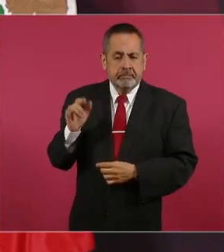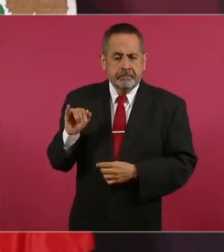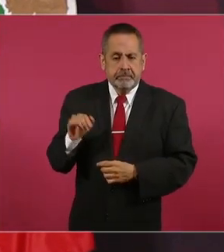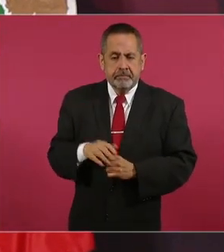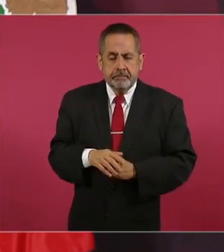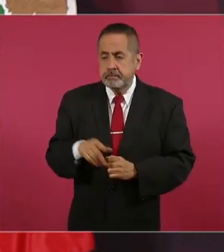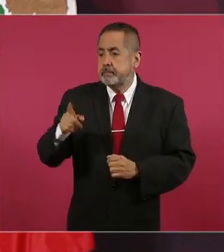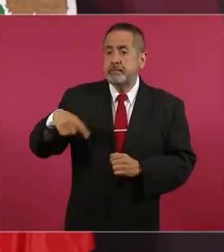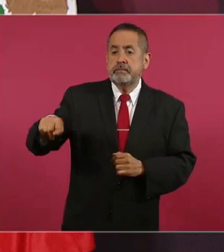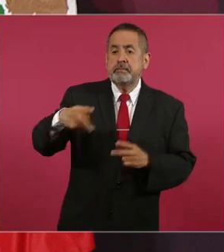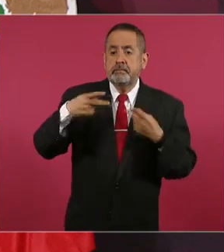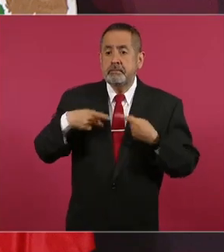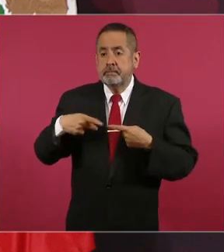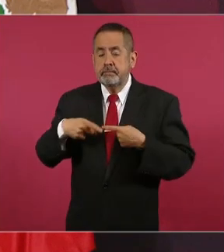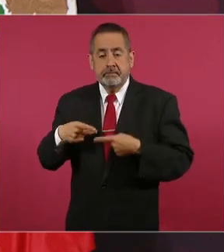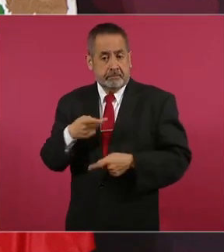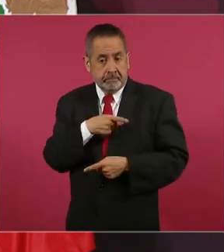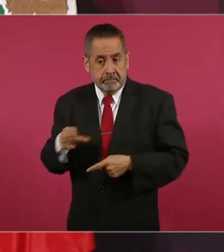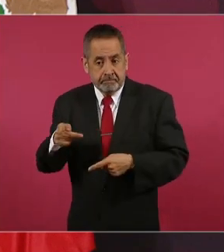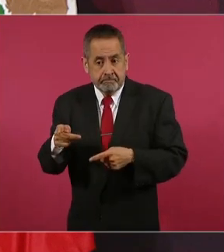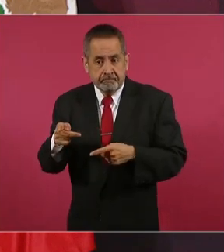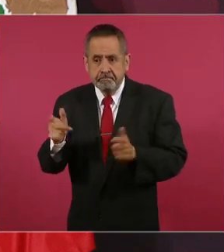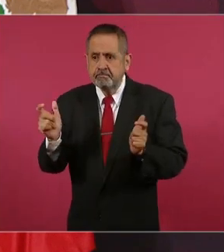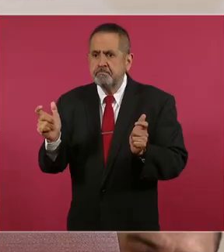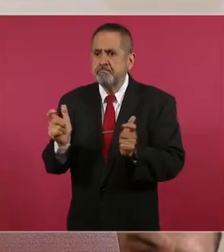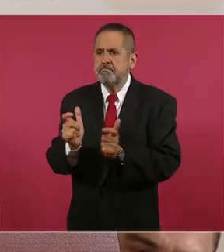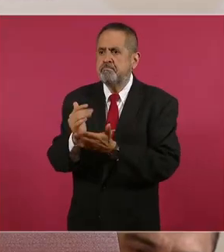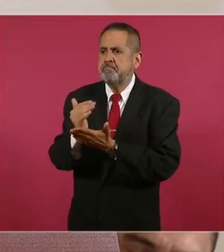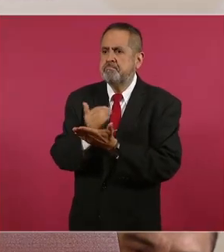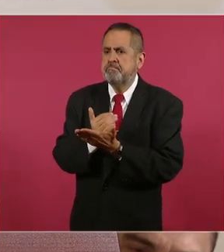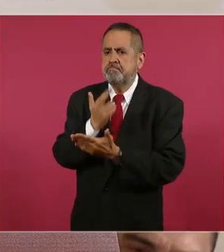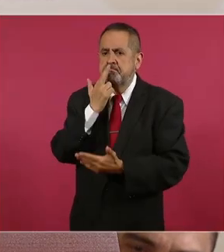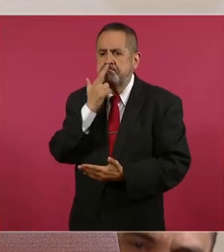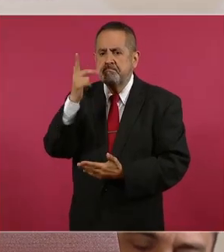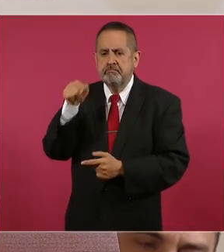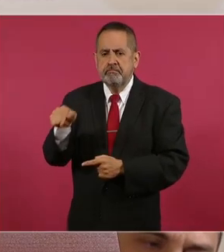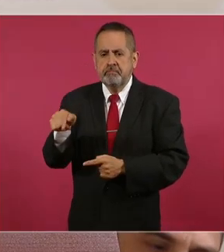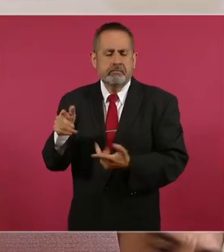reducción de pobreza como no había sucedido,